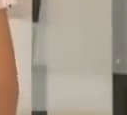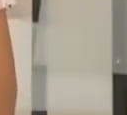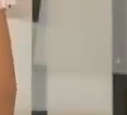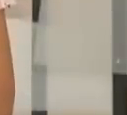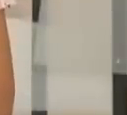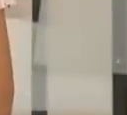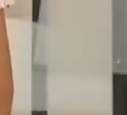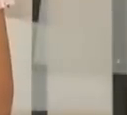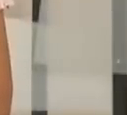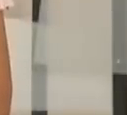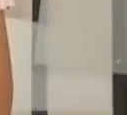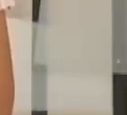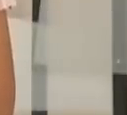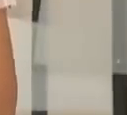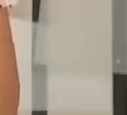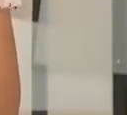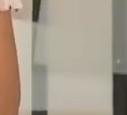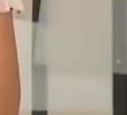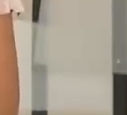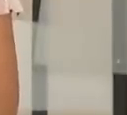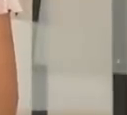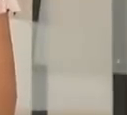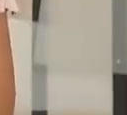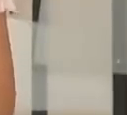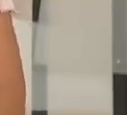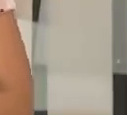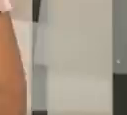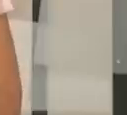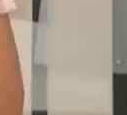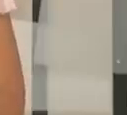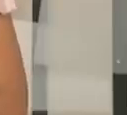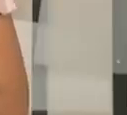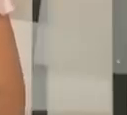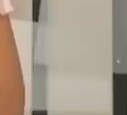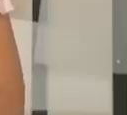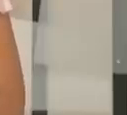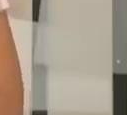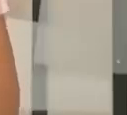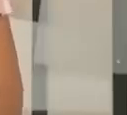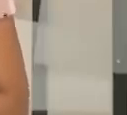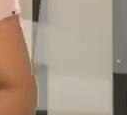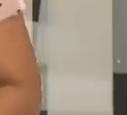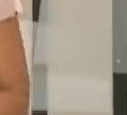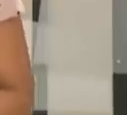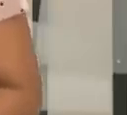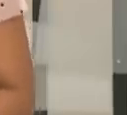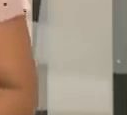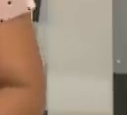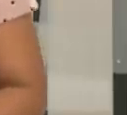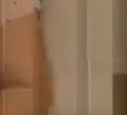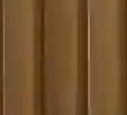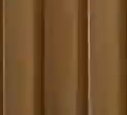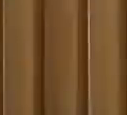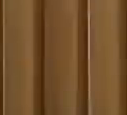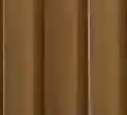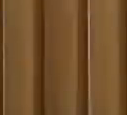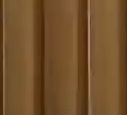Tenemos información de último minuto. Establecemos un contacto con nuestra compañera Egni Ángel. Buenas tardes, te escuchamos.